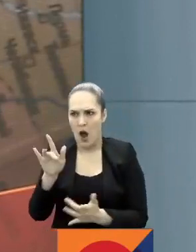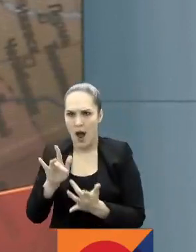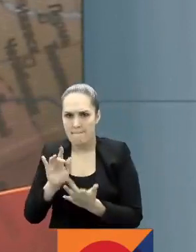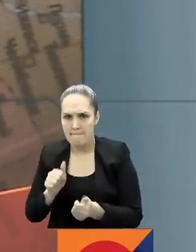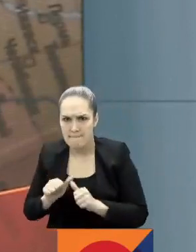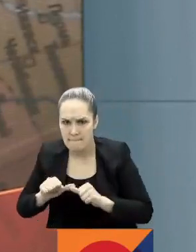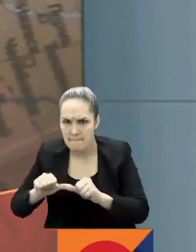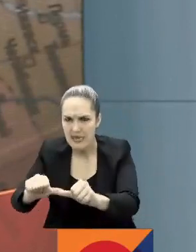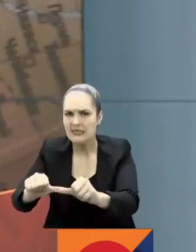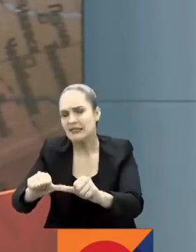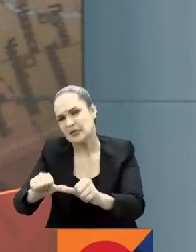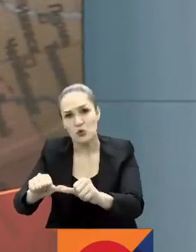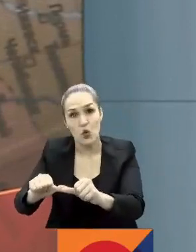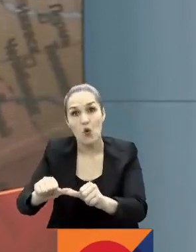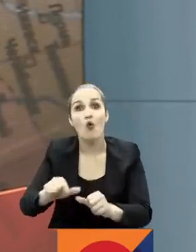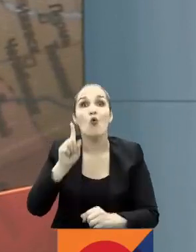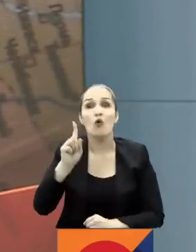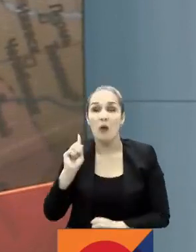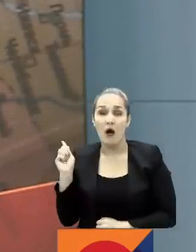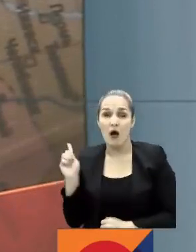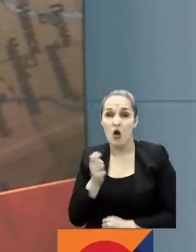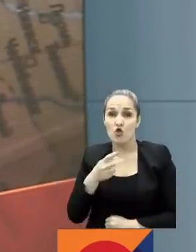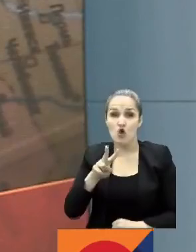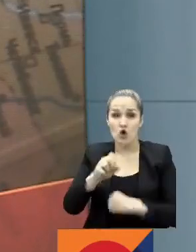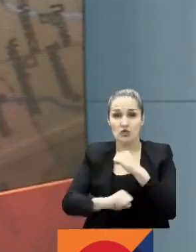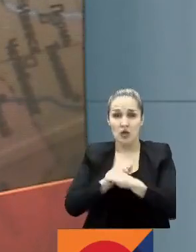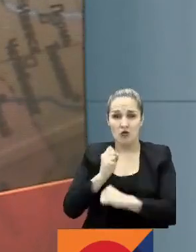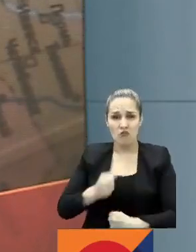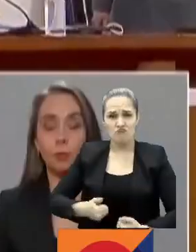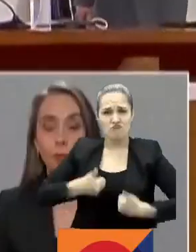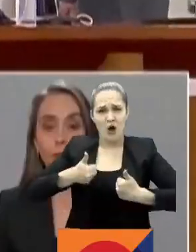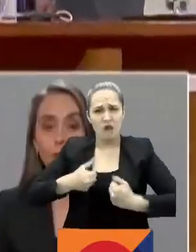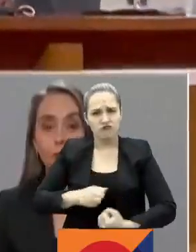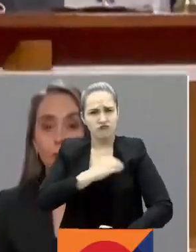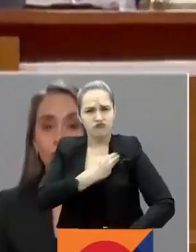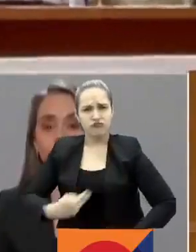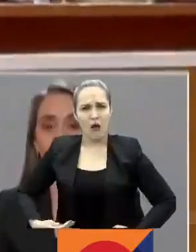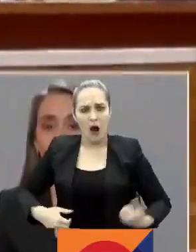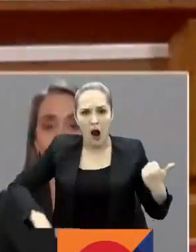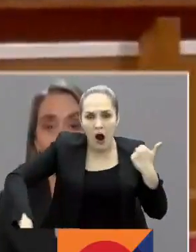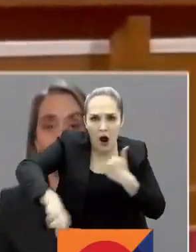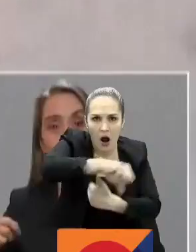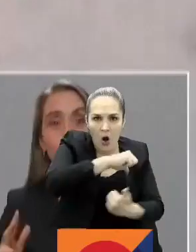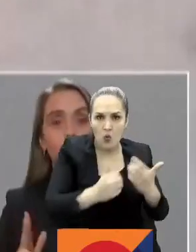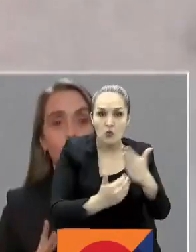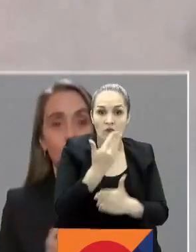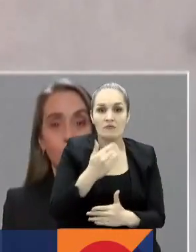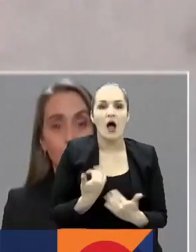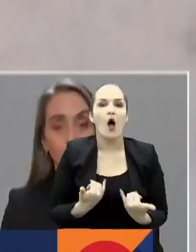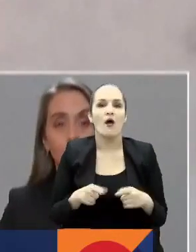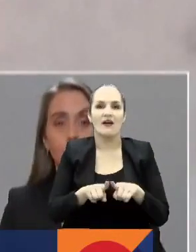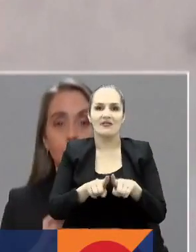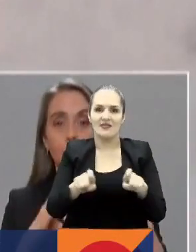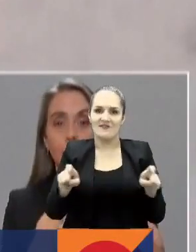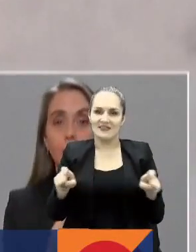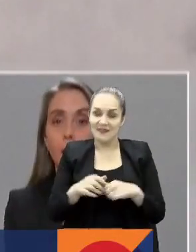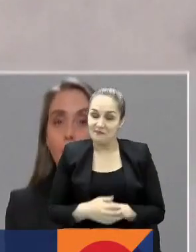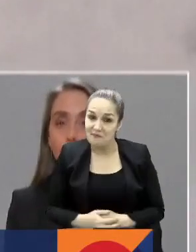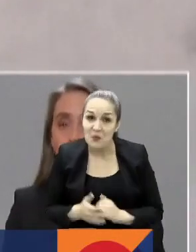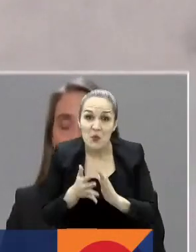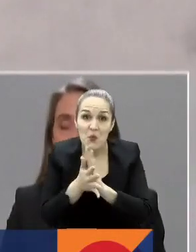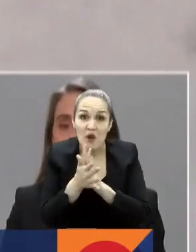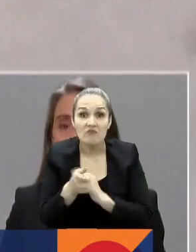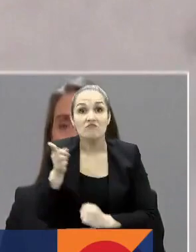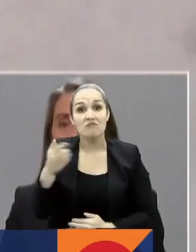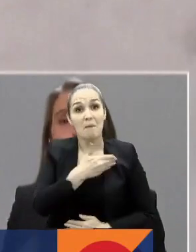a los 12 años de Netanyahu en el poder. Momento para la diversidad. En un giro vertiginoso en su retórica,